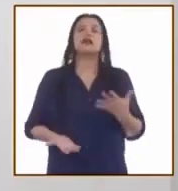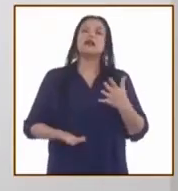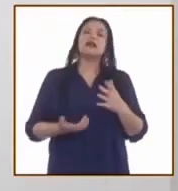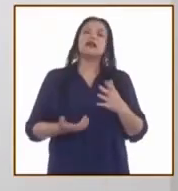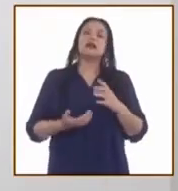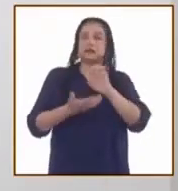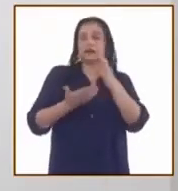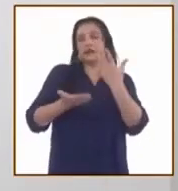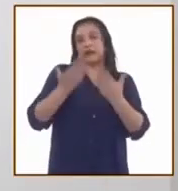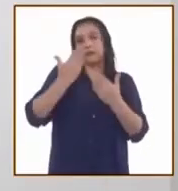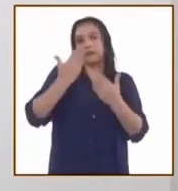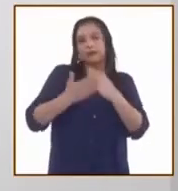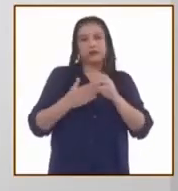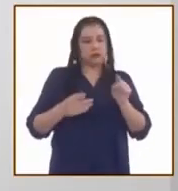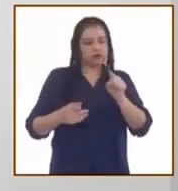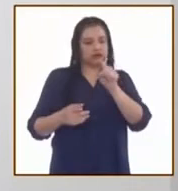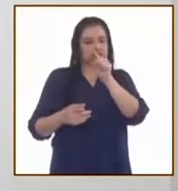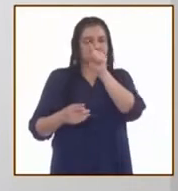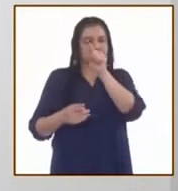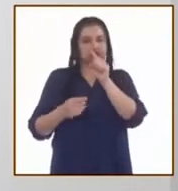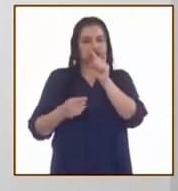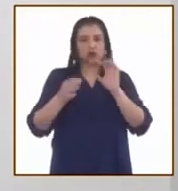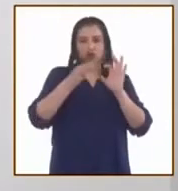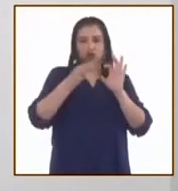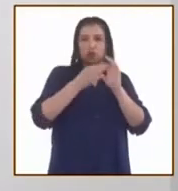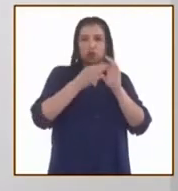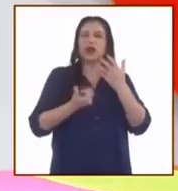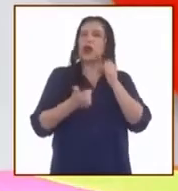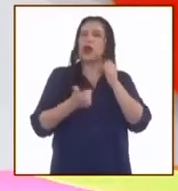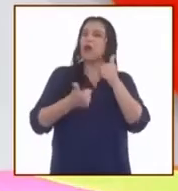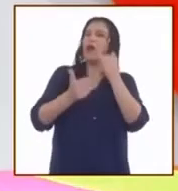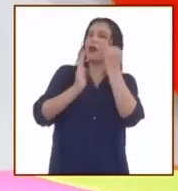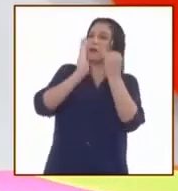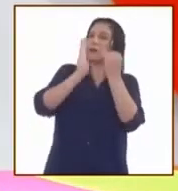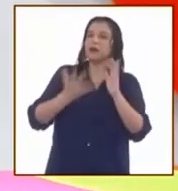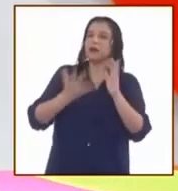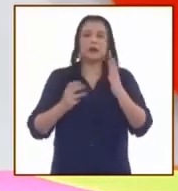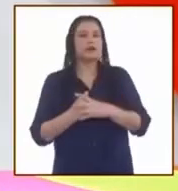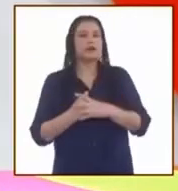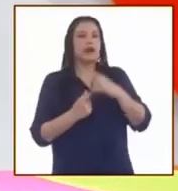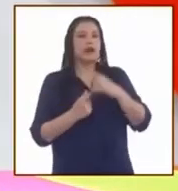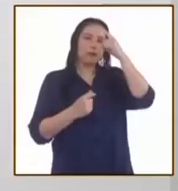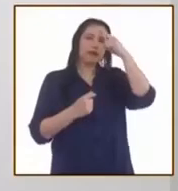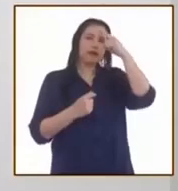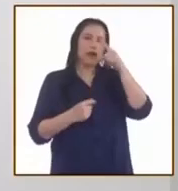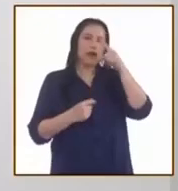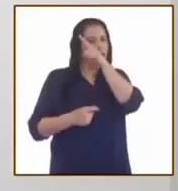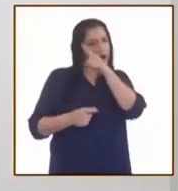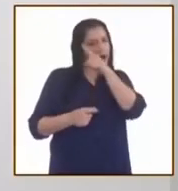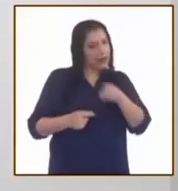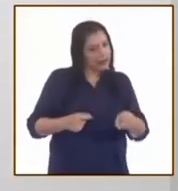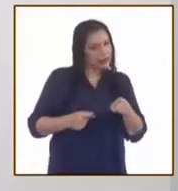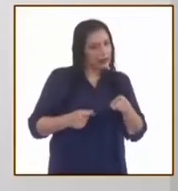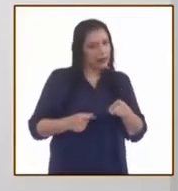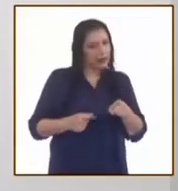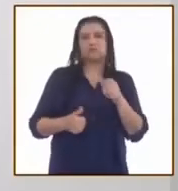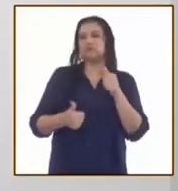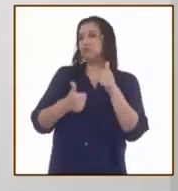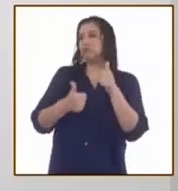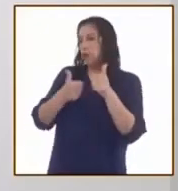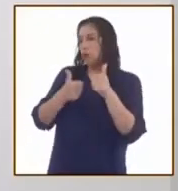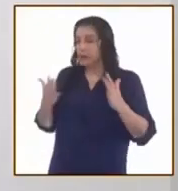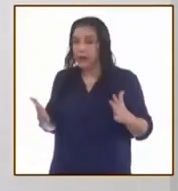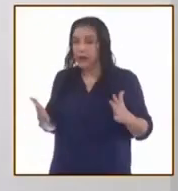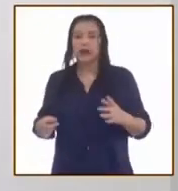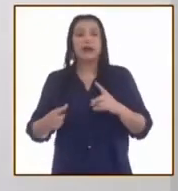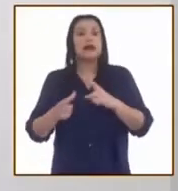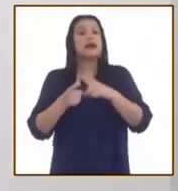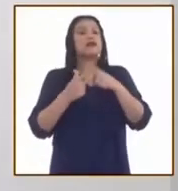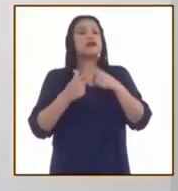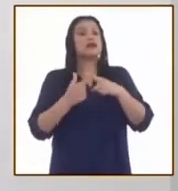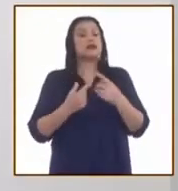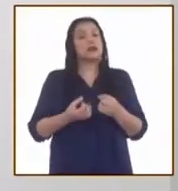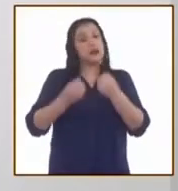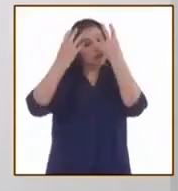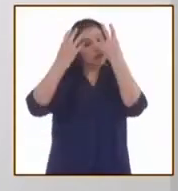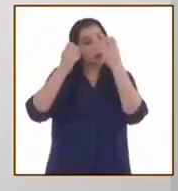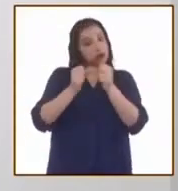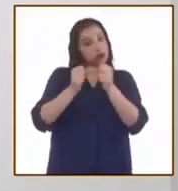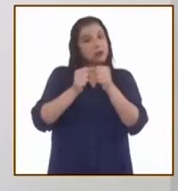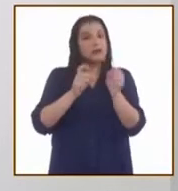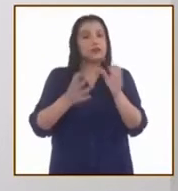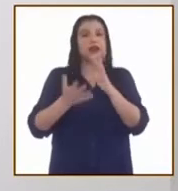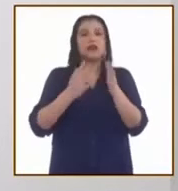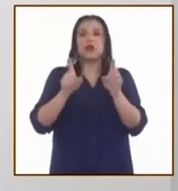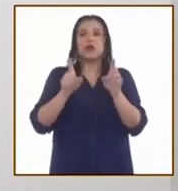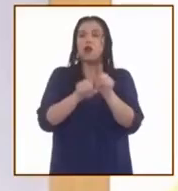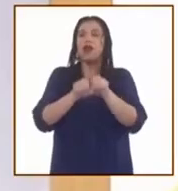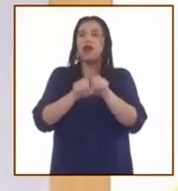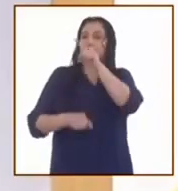los puntos, ¿a qué figura se ajusta o se parece? Creo que a una línea recta. Muy bien, entonces los datos tienen un patrón